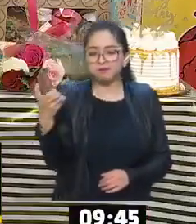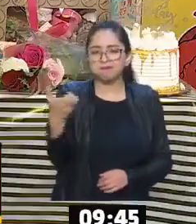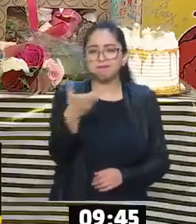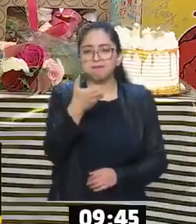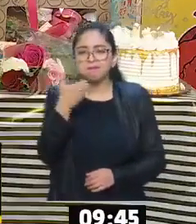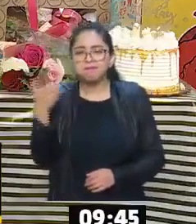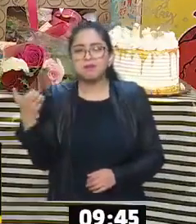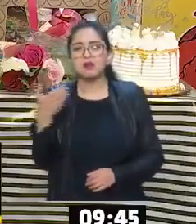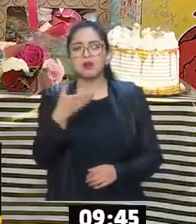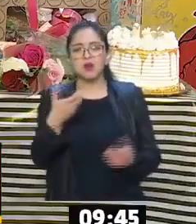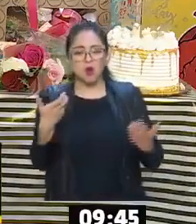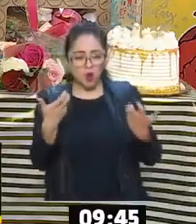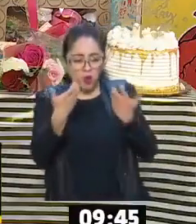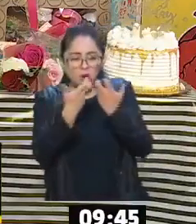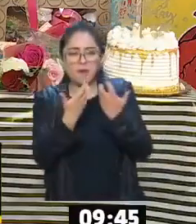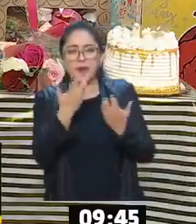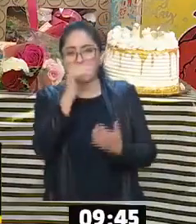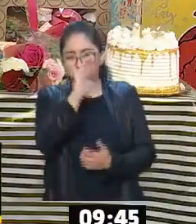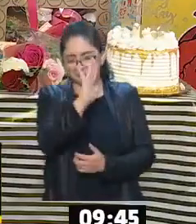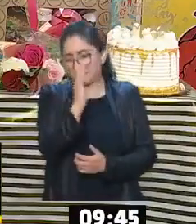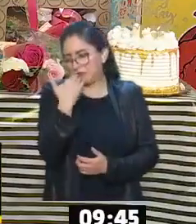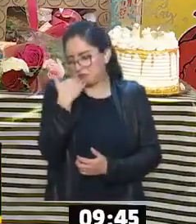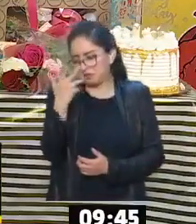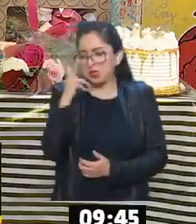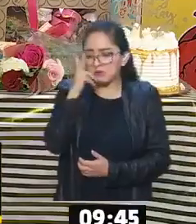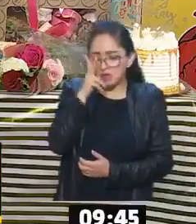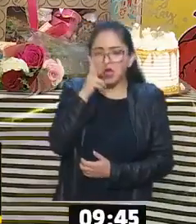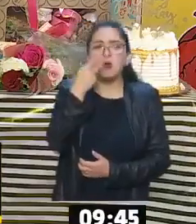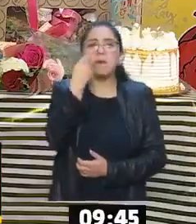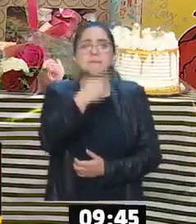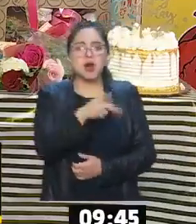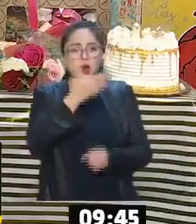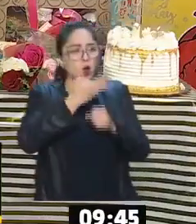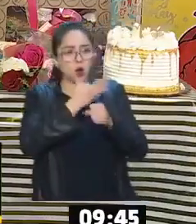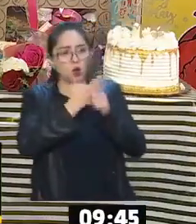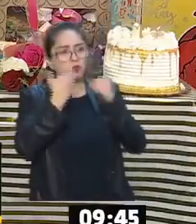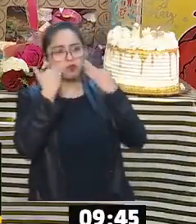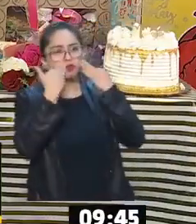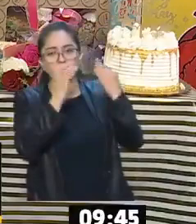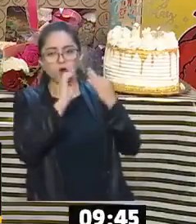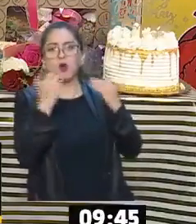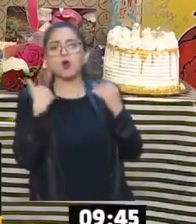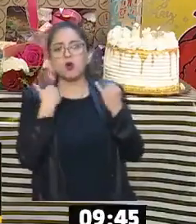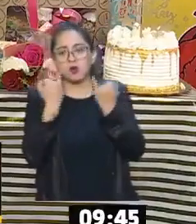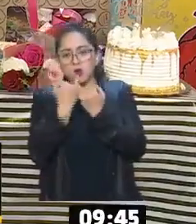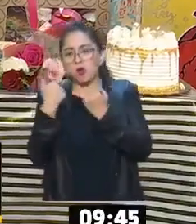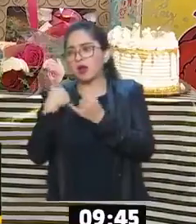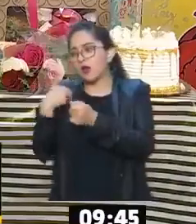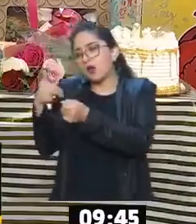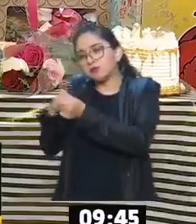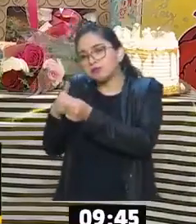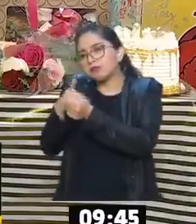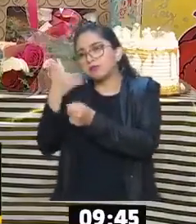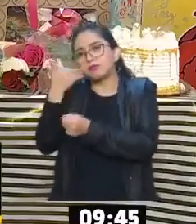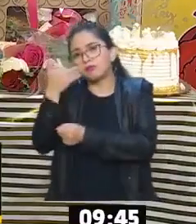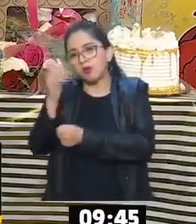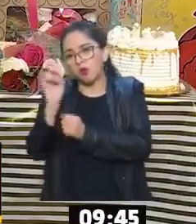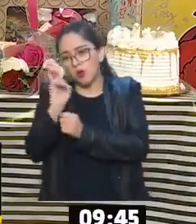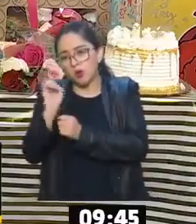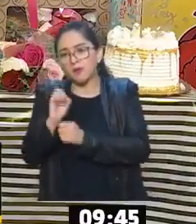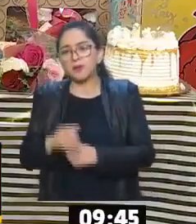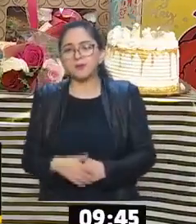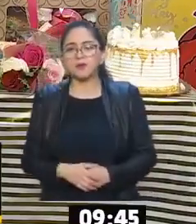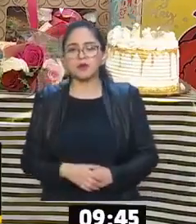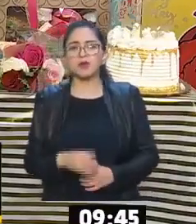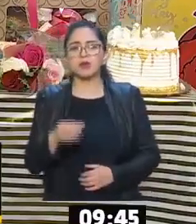no sé qué de la copa. ¿Qué se hace? Aunque no lo podamos tomar a cuadro, ahorita nos vamos a esconder igual que el charro. Vamos a hacer una cata